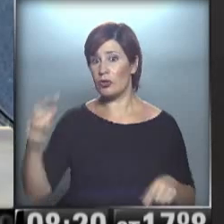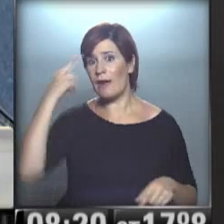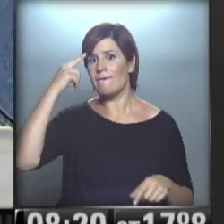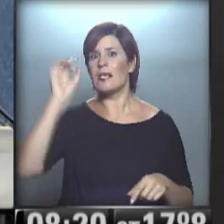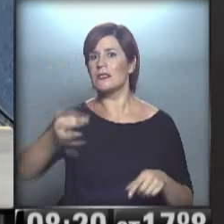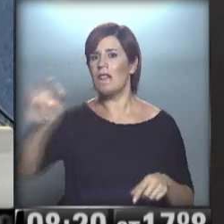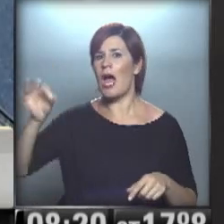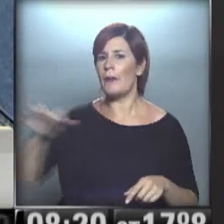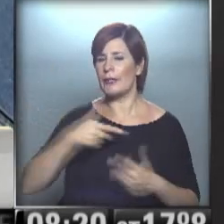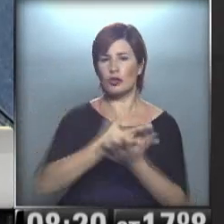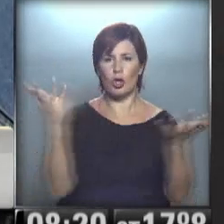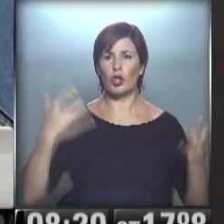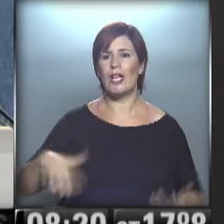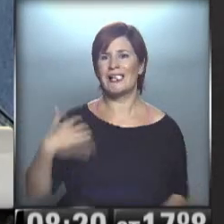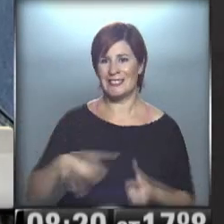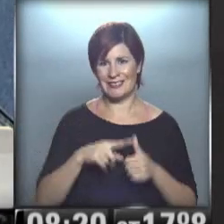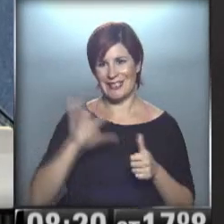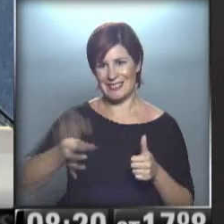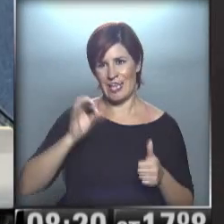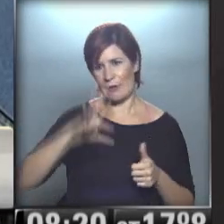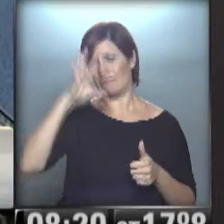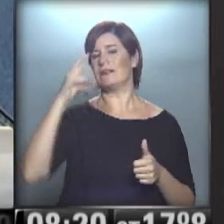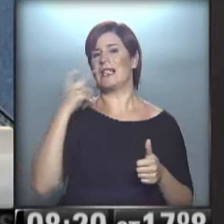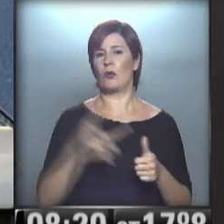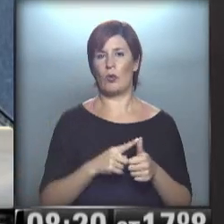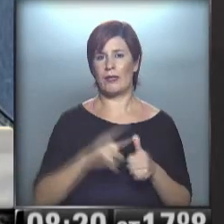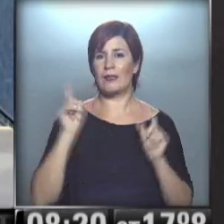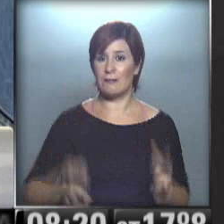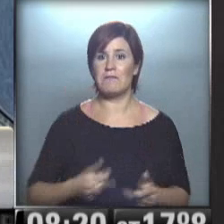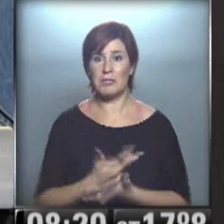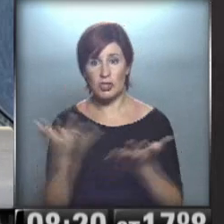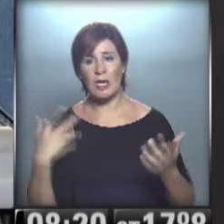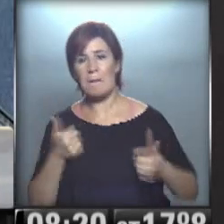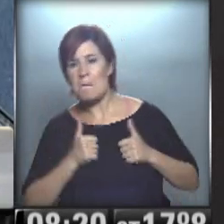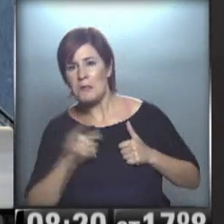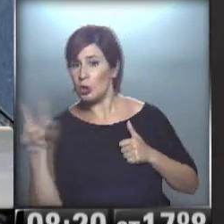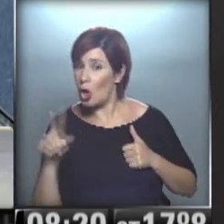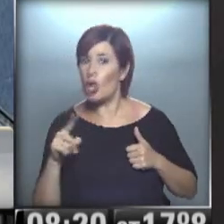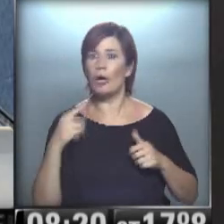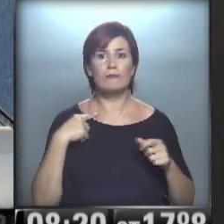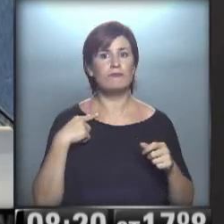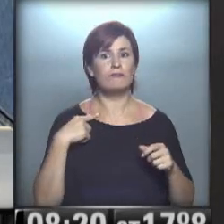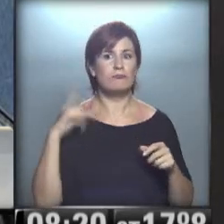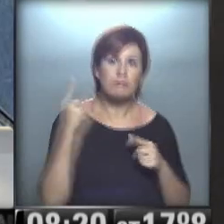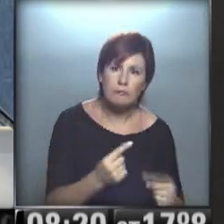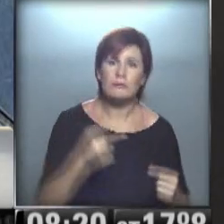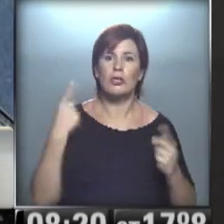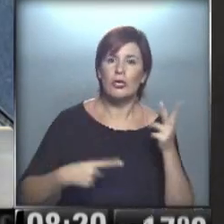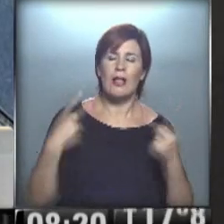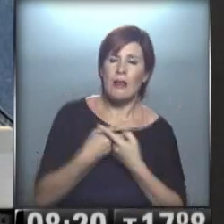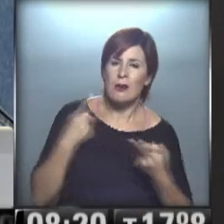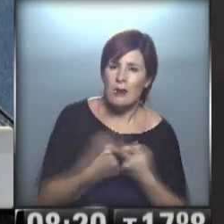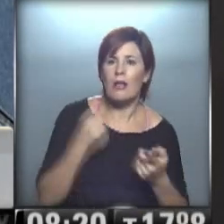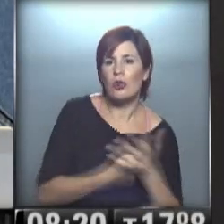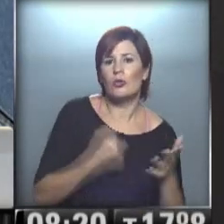y colectiva del pueblo argentino. Segundo, por la participación popular masiva. Y tercero, porque claramente el sistema